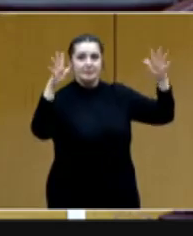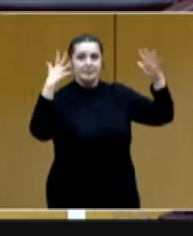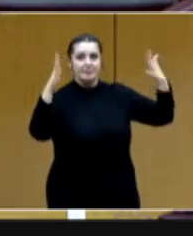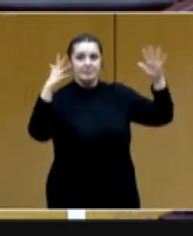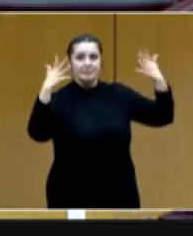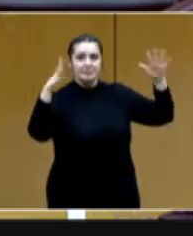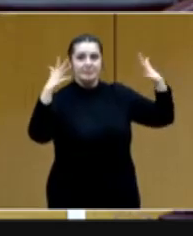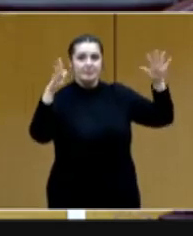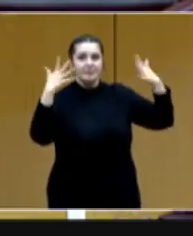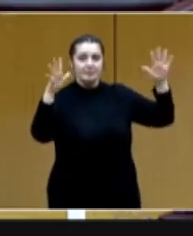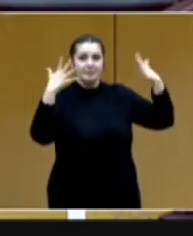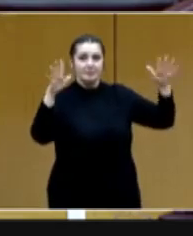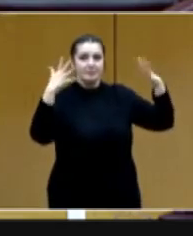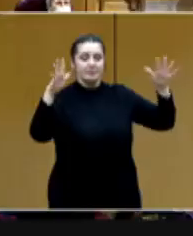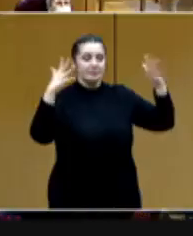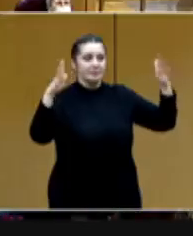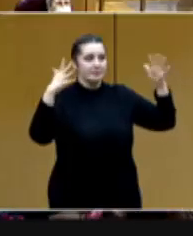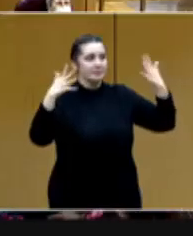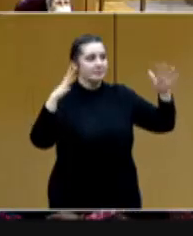un regalo